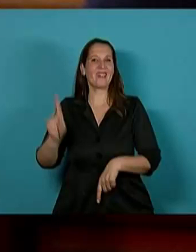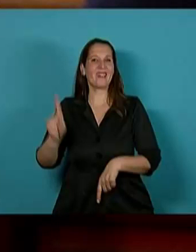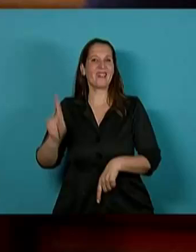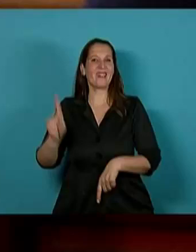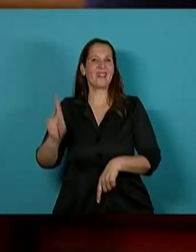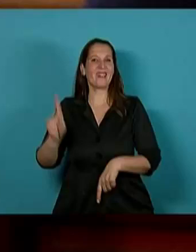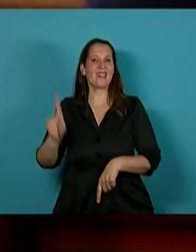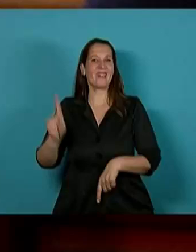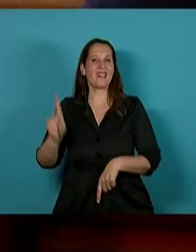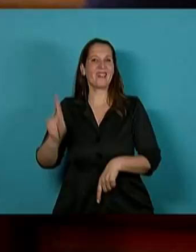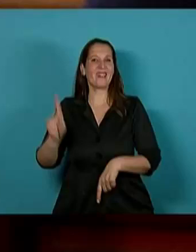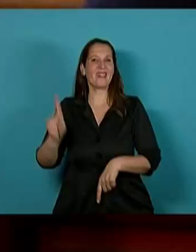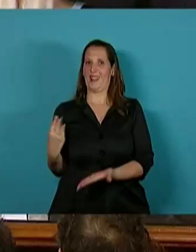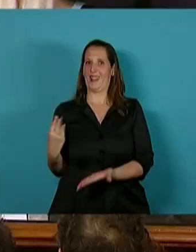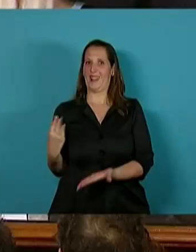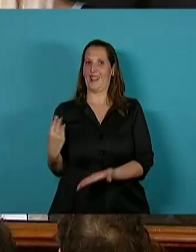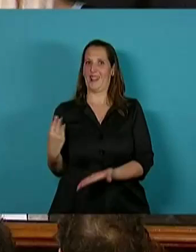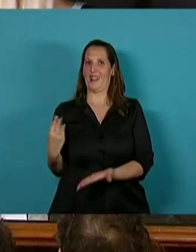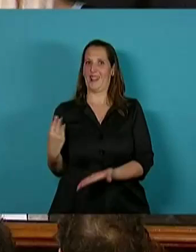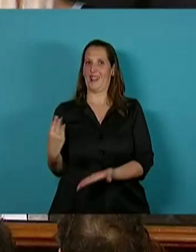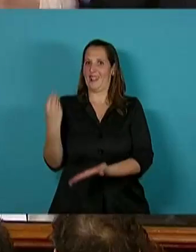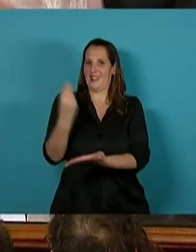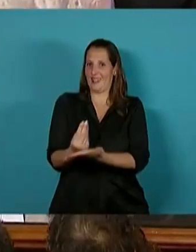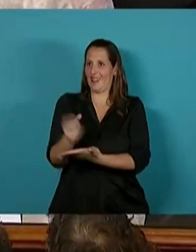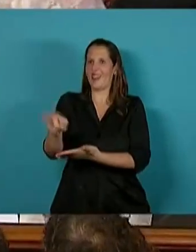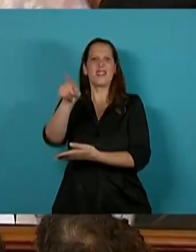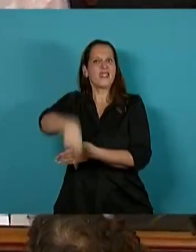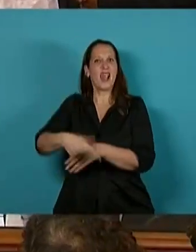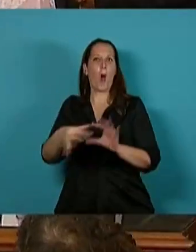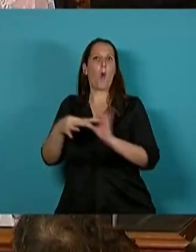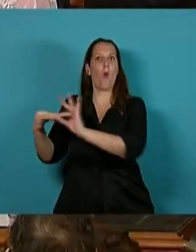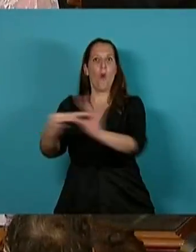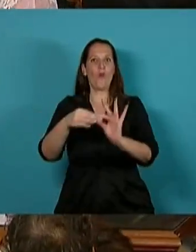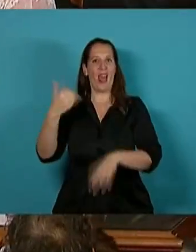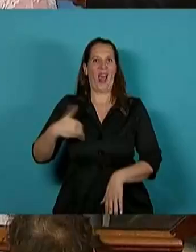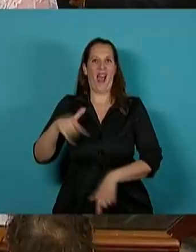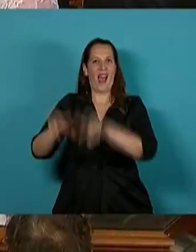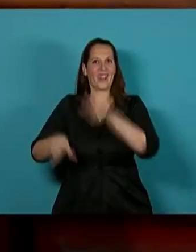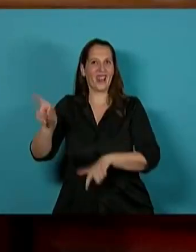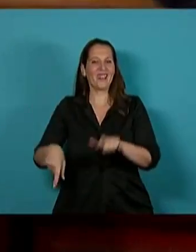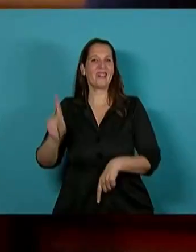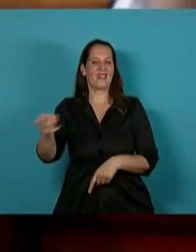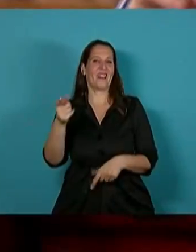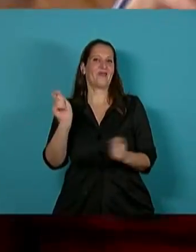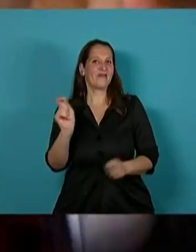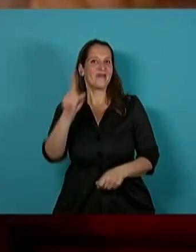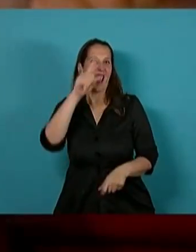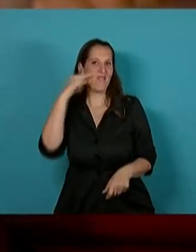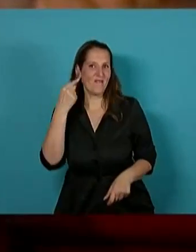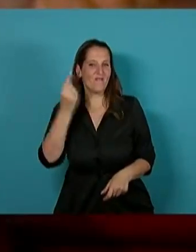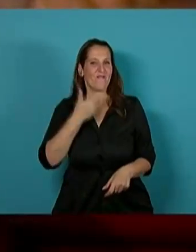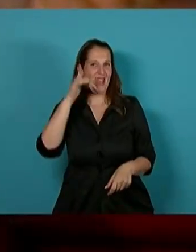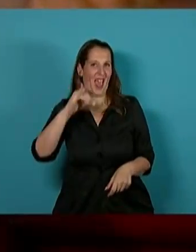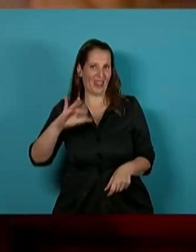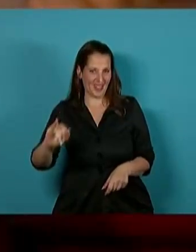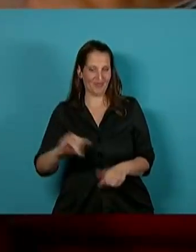ahí está. Ahí lo tenés. ¿Está pochando el pañuelo? Claro, porque, sí, porque es el hijo del presidente. Entonces me imagino los debates que se pueden armar en una mesa de claro.